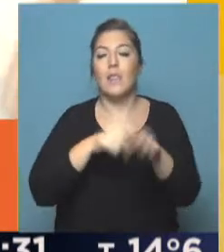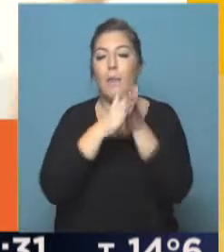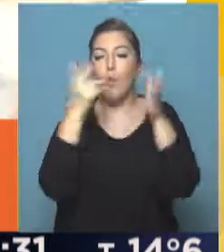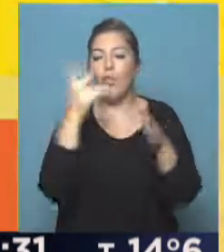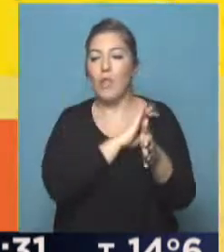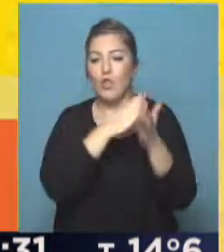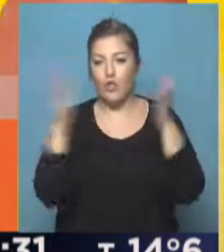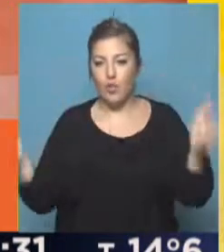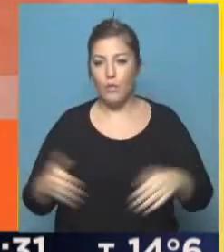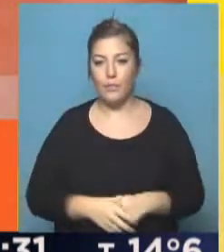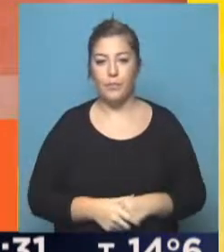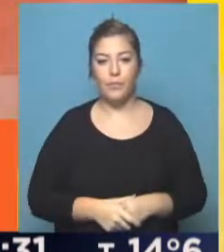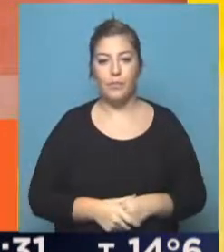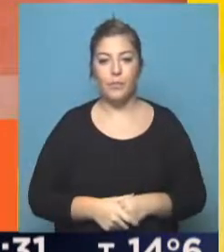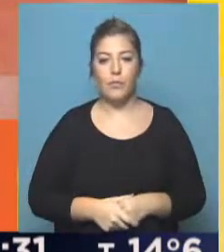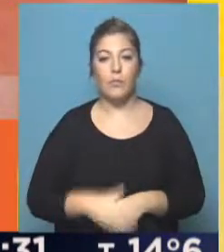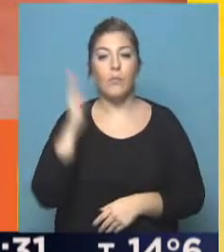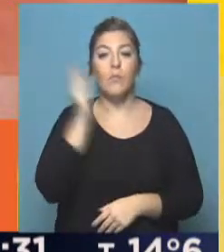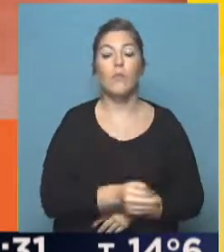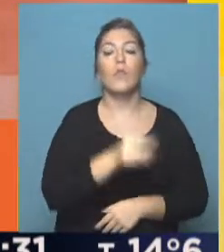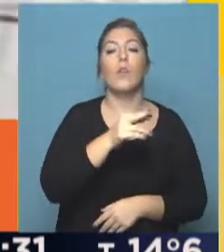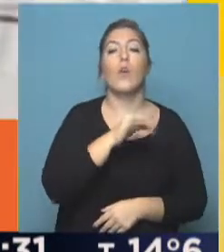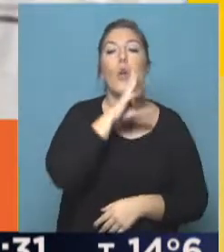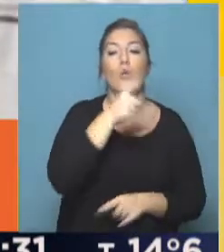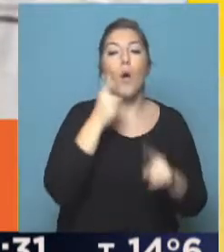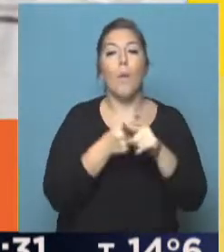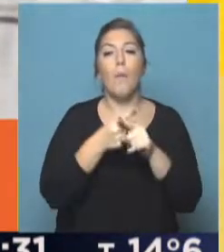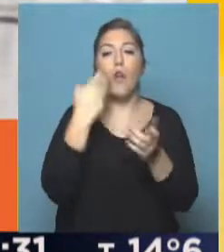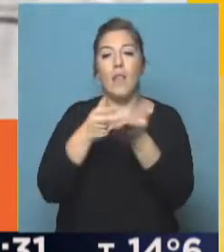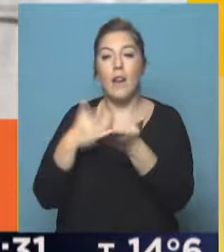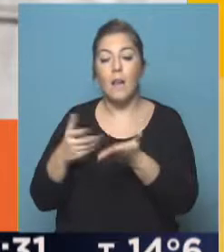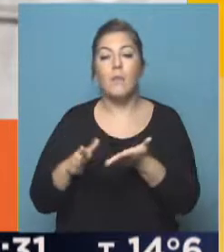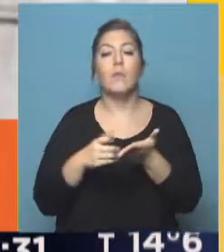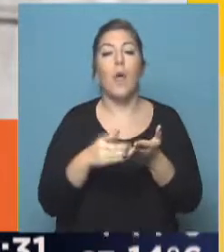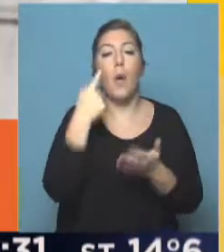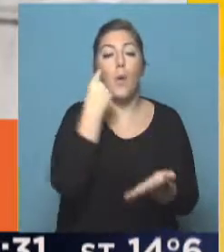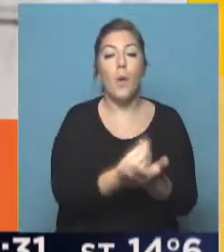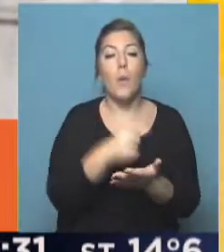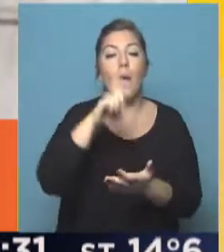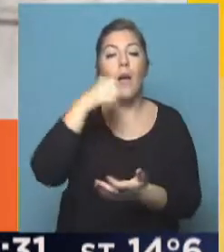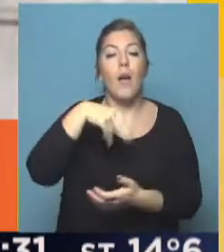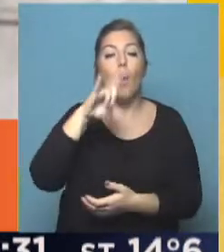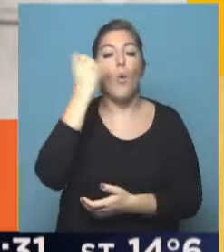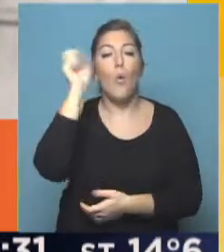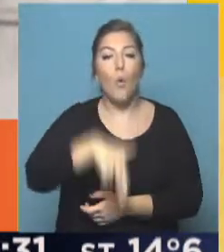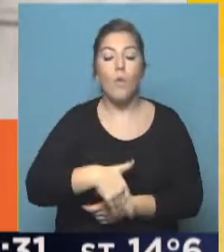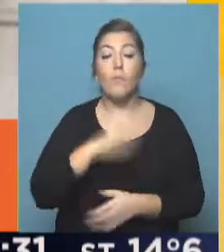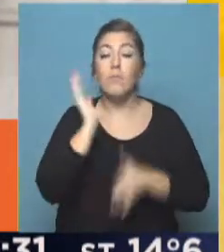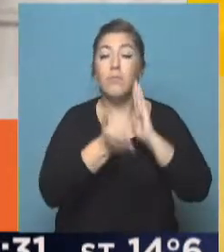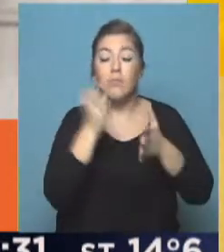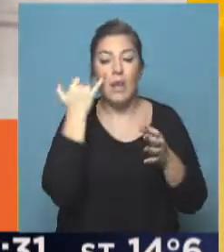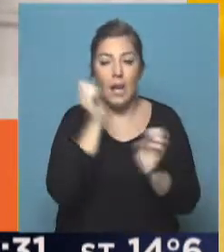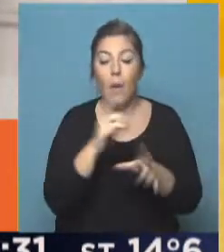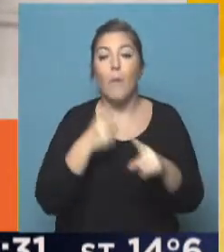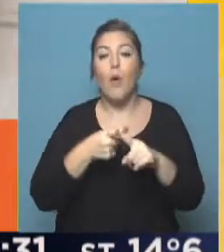2 años. Atacan a un ruso por racista. Reside en Cancún y está grave. Fue agredido tras haber matado